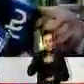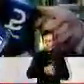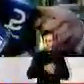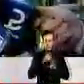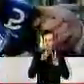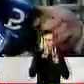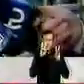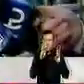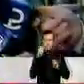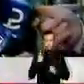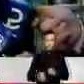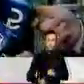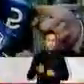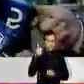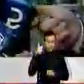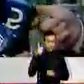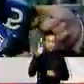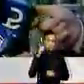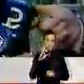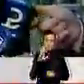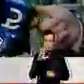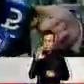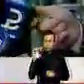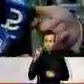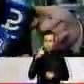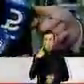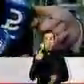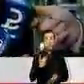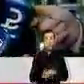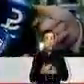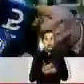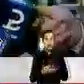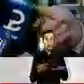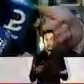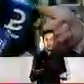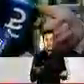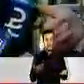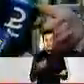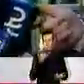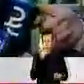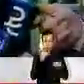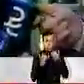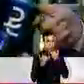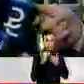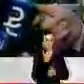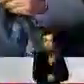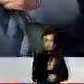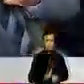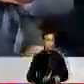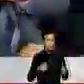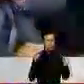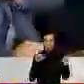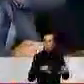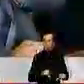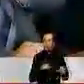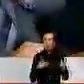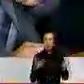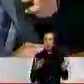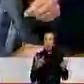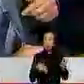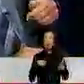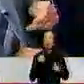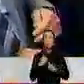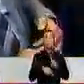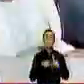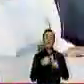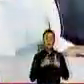del contencioso electoral que justamente van a evidenciar el incumplimiento de funciones por parte de la presidenta. Además, por la